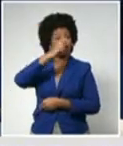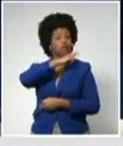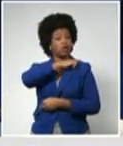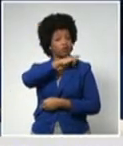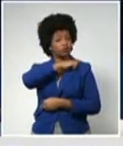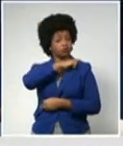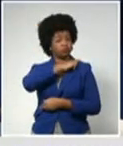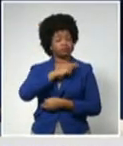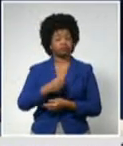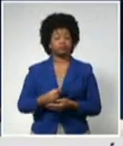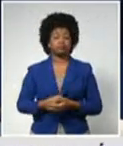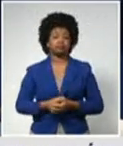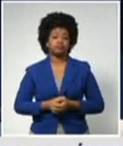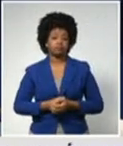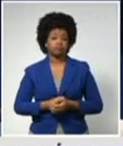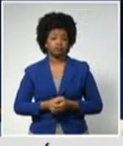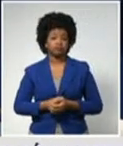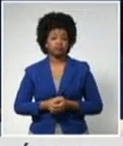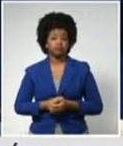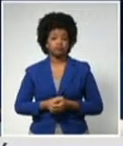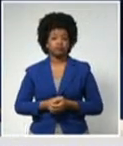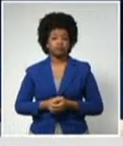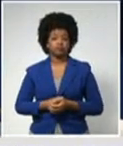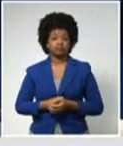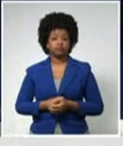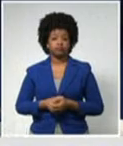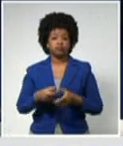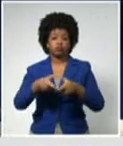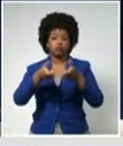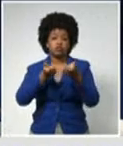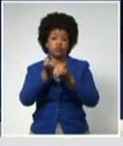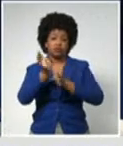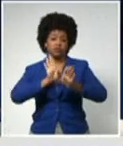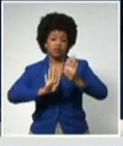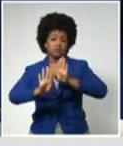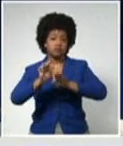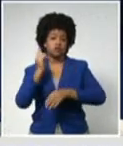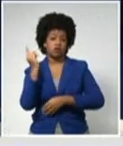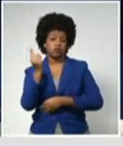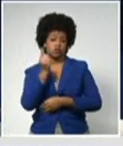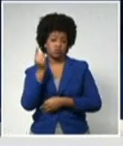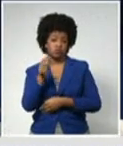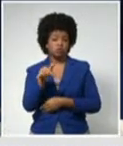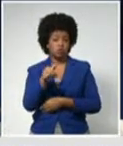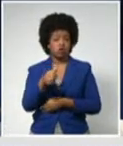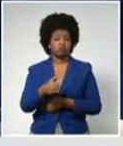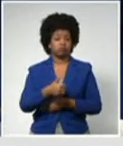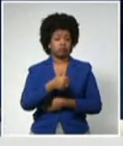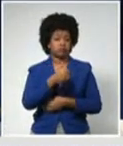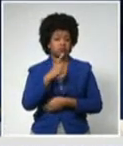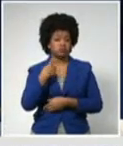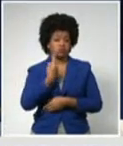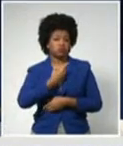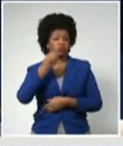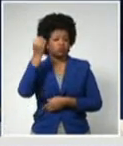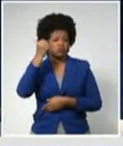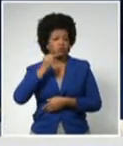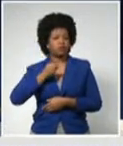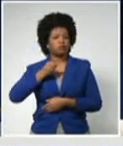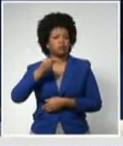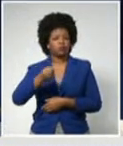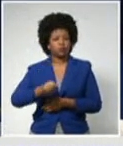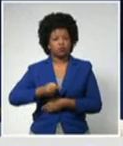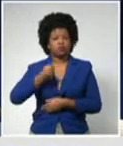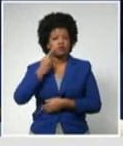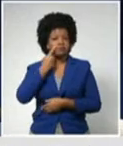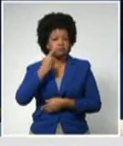del Consejo de Defensa Nacional, de la Comisión Nacional, que preside, como todos conocemos, porque vemos todos los días el análisis,